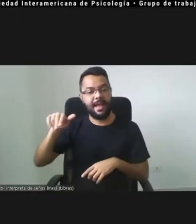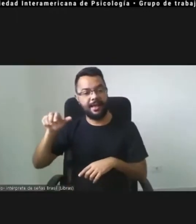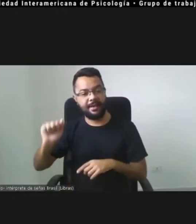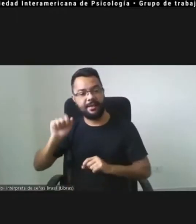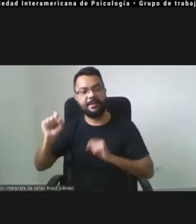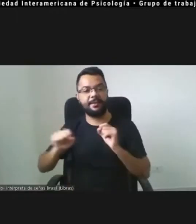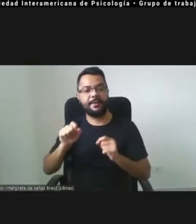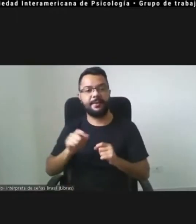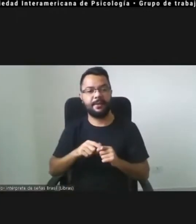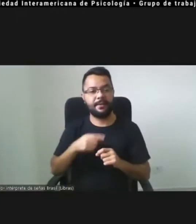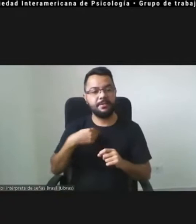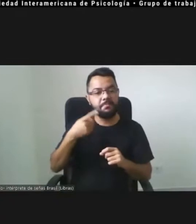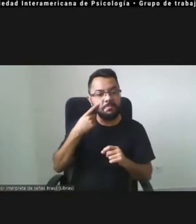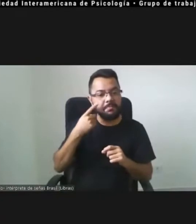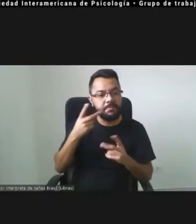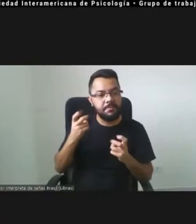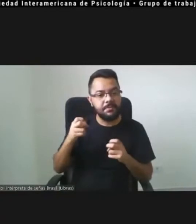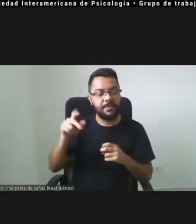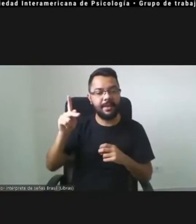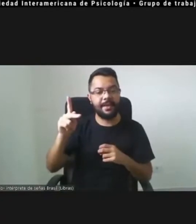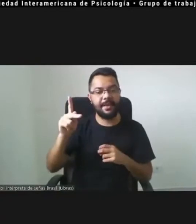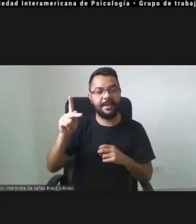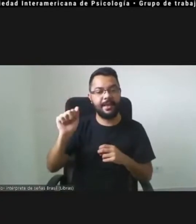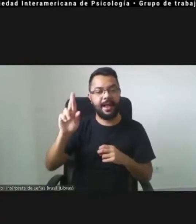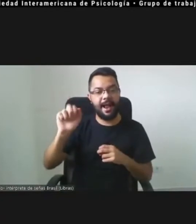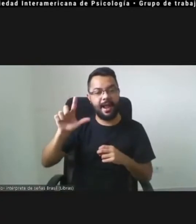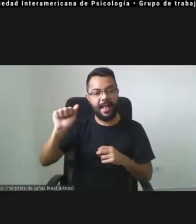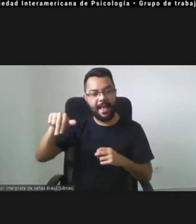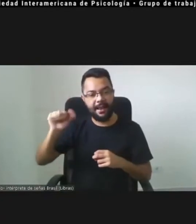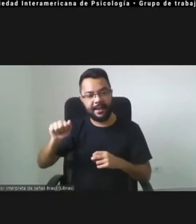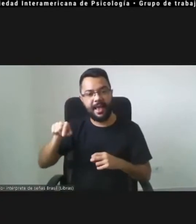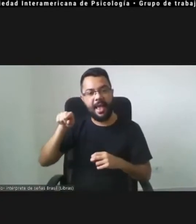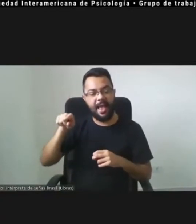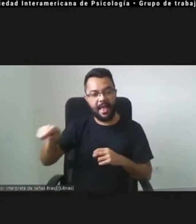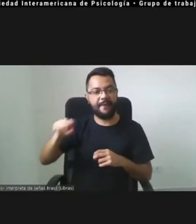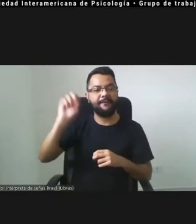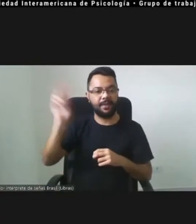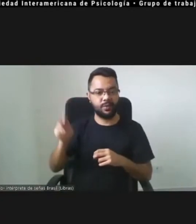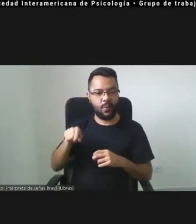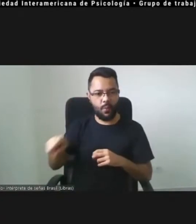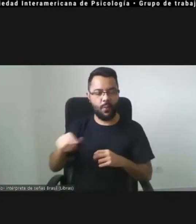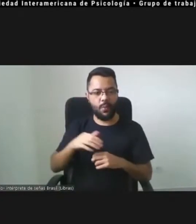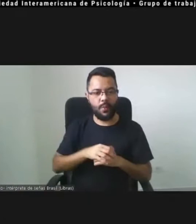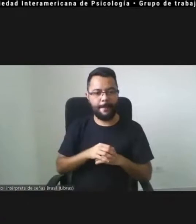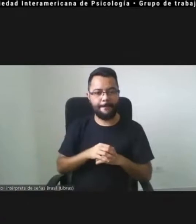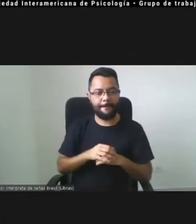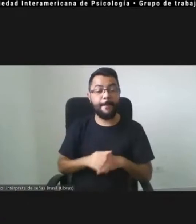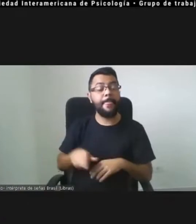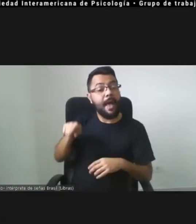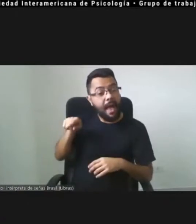hecho bien, pronunciado correctamente tu nombre, de Venezuela. Ella es psicóloga